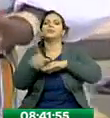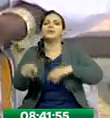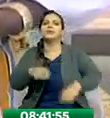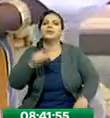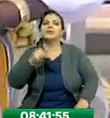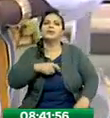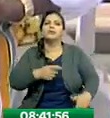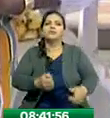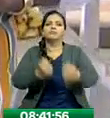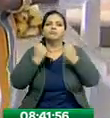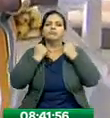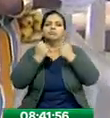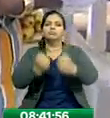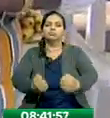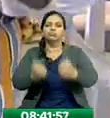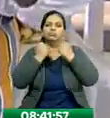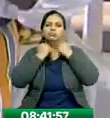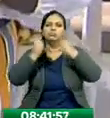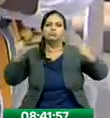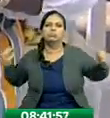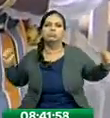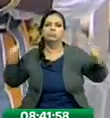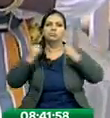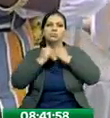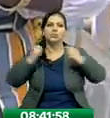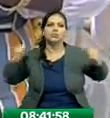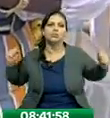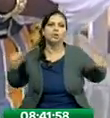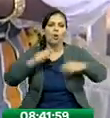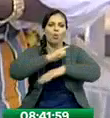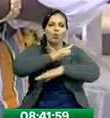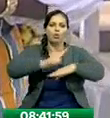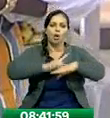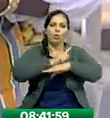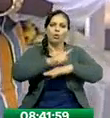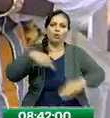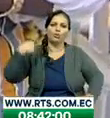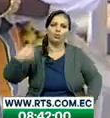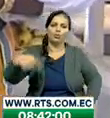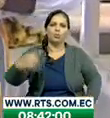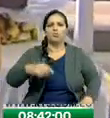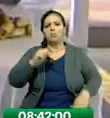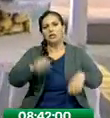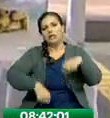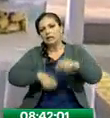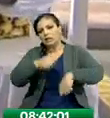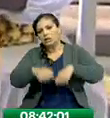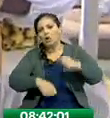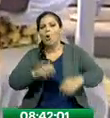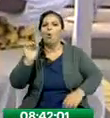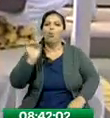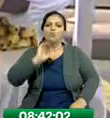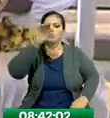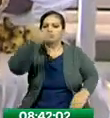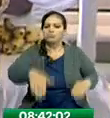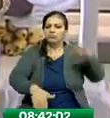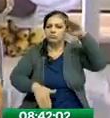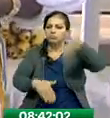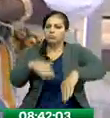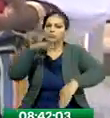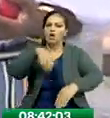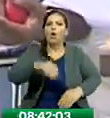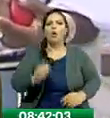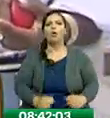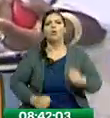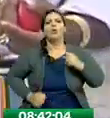una hora diaria que puede ser desde caminata trote bicicletas natación con eso vamos a tener un